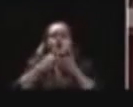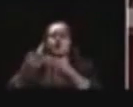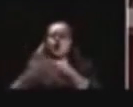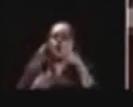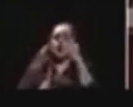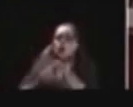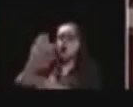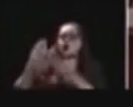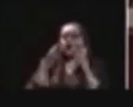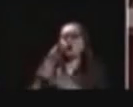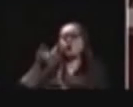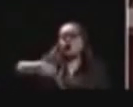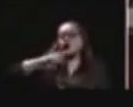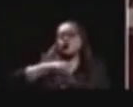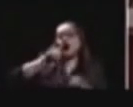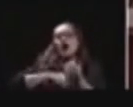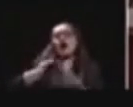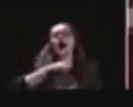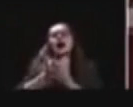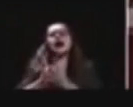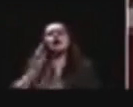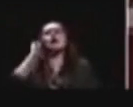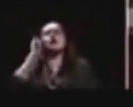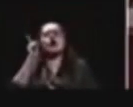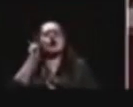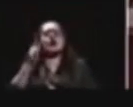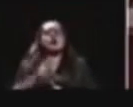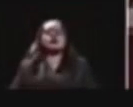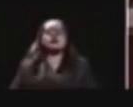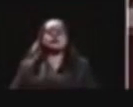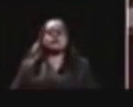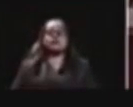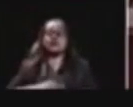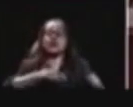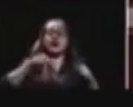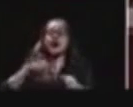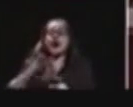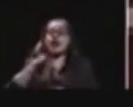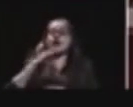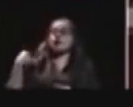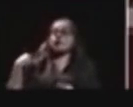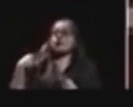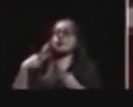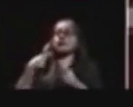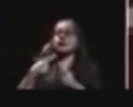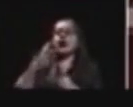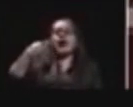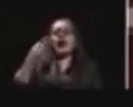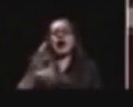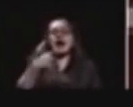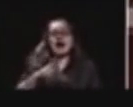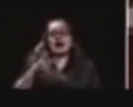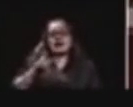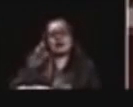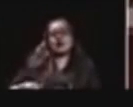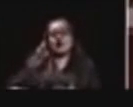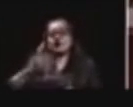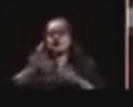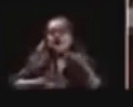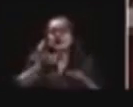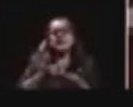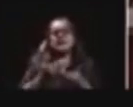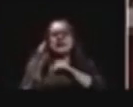esperanza. En los últimos años vivimos el abandono del servicio